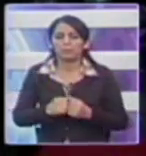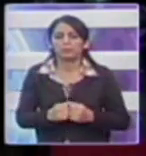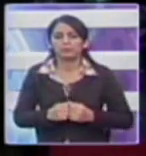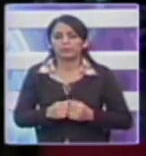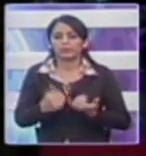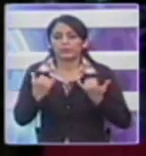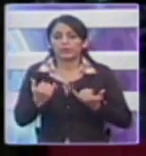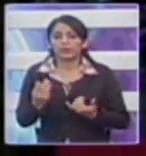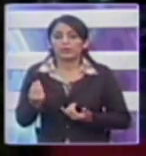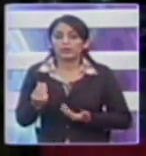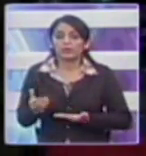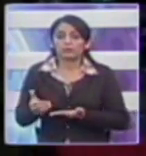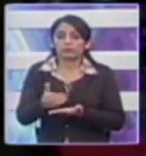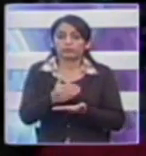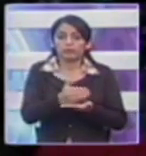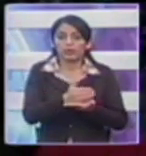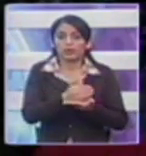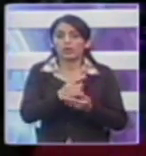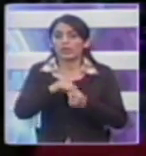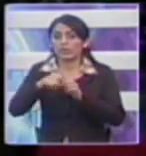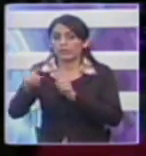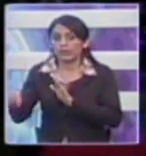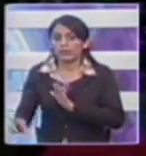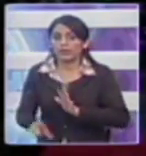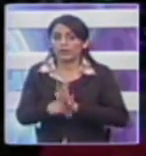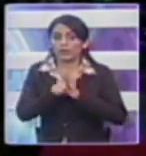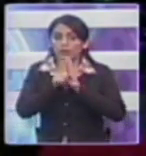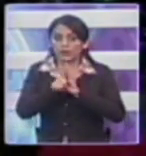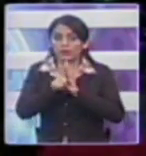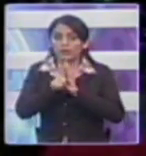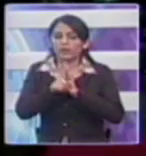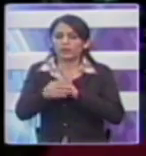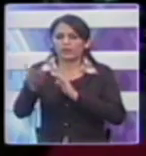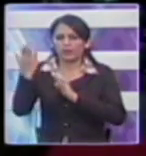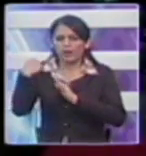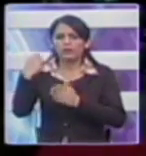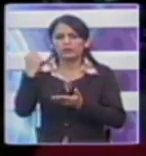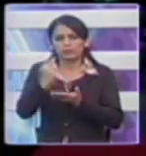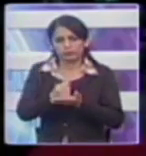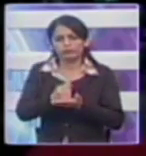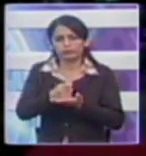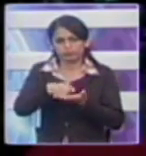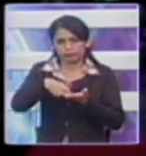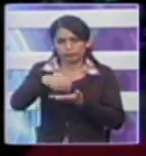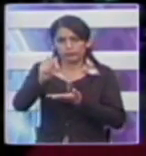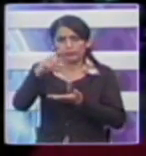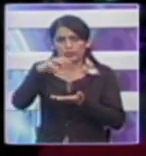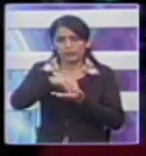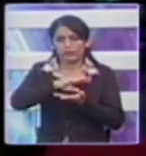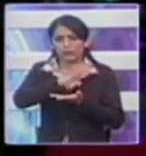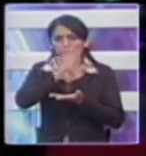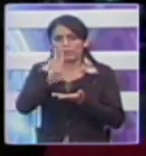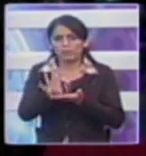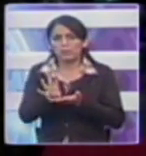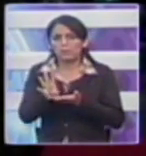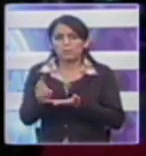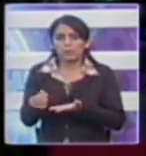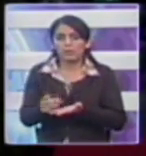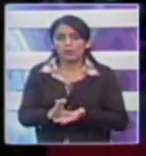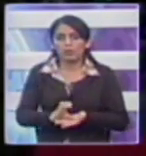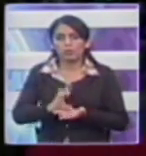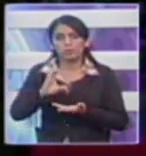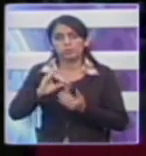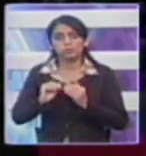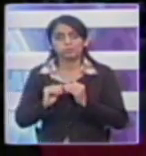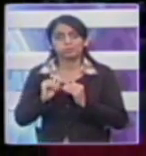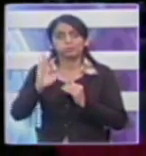momento, producto de las distintas disposiciones de la ley que se aprobó hace algunas semanas aquí en la Asamblea, es una cantidad muy superior a lo